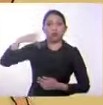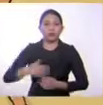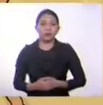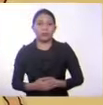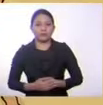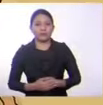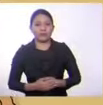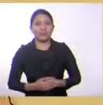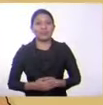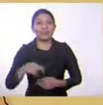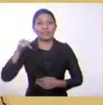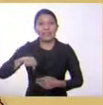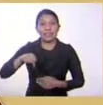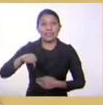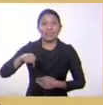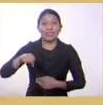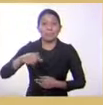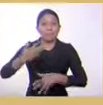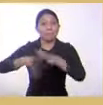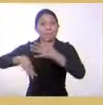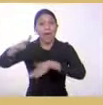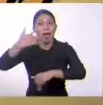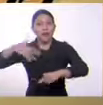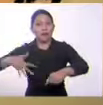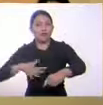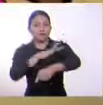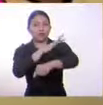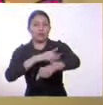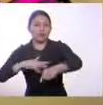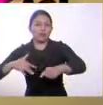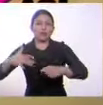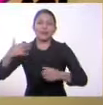Y aquí en la playa nos da calor.